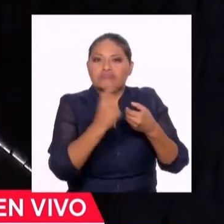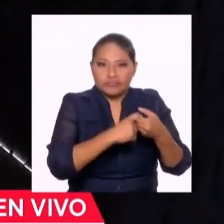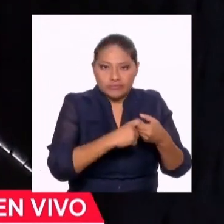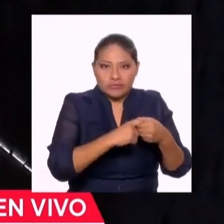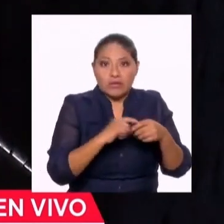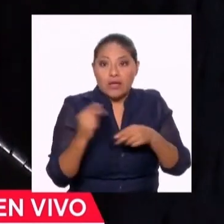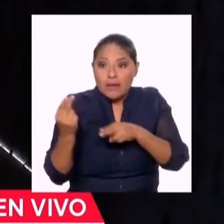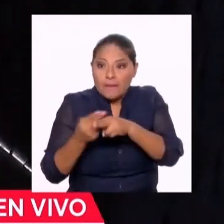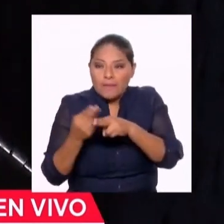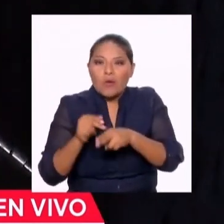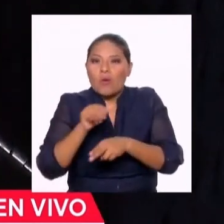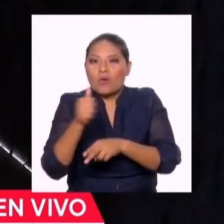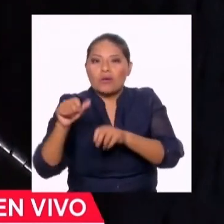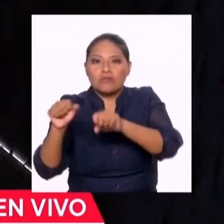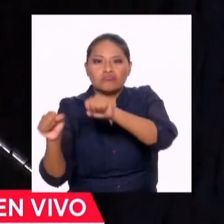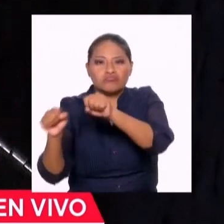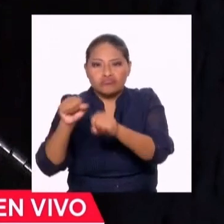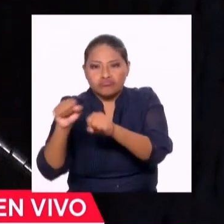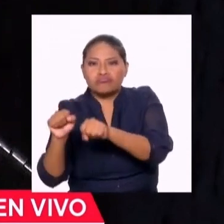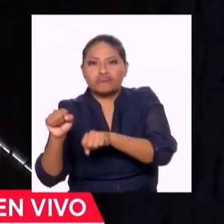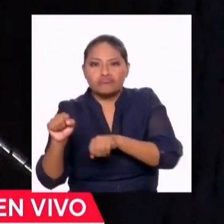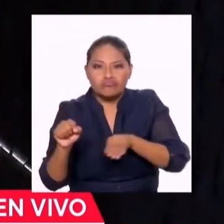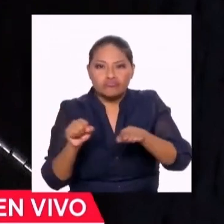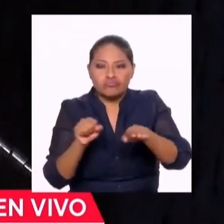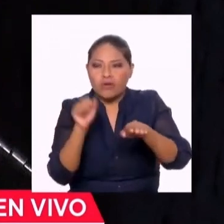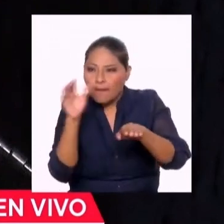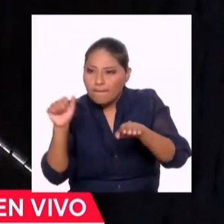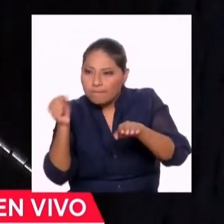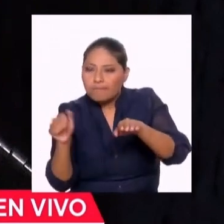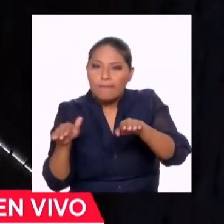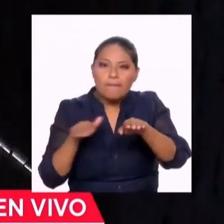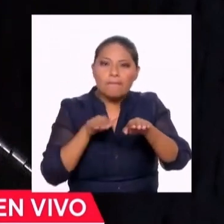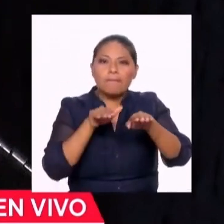maquinaria, sumando al equipo del INDECI presente en la